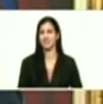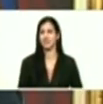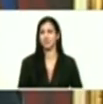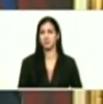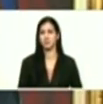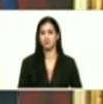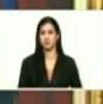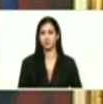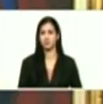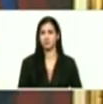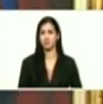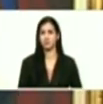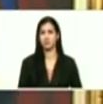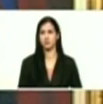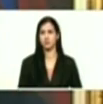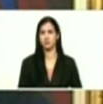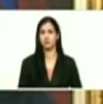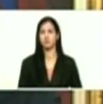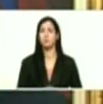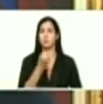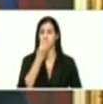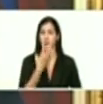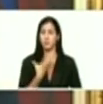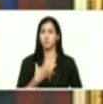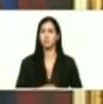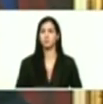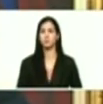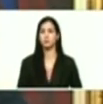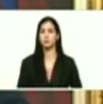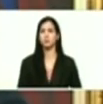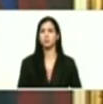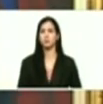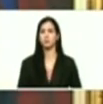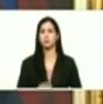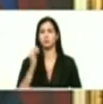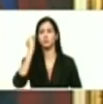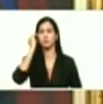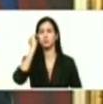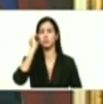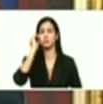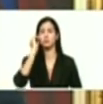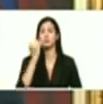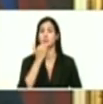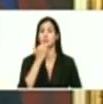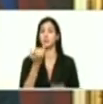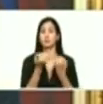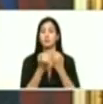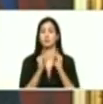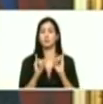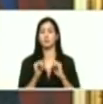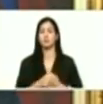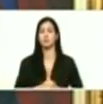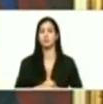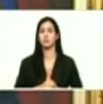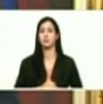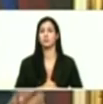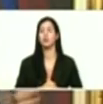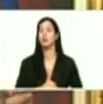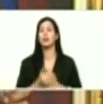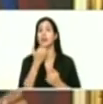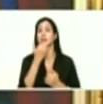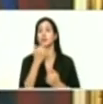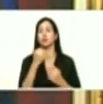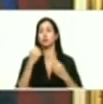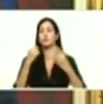juguito bueno ya para ir aterrizando en los dos últimos puntos